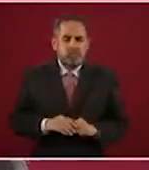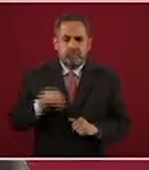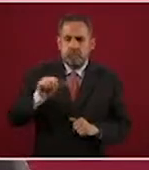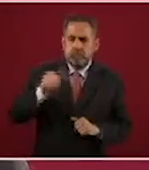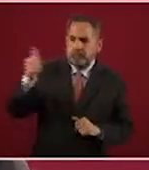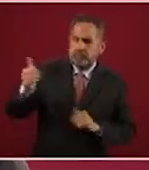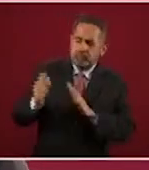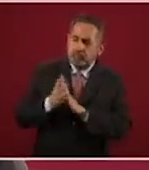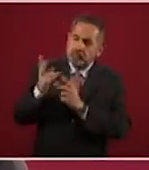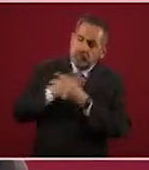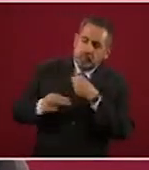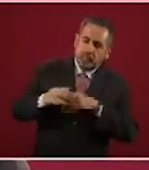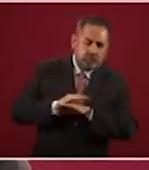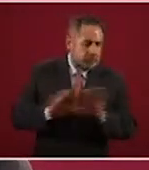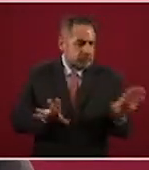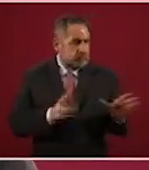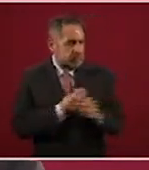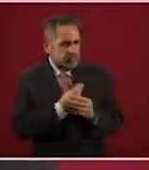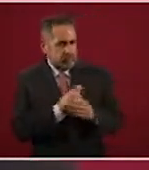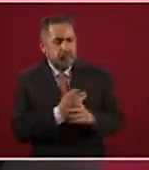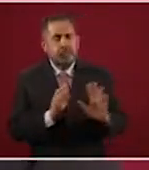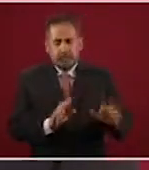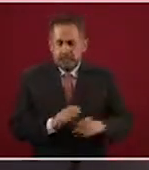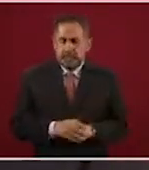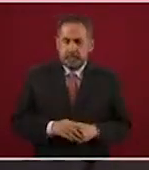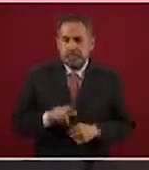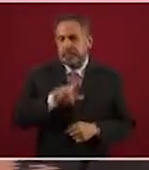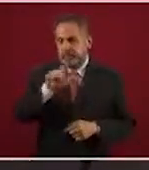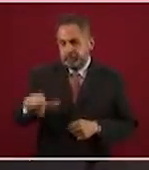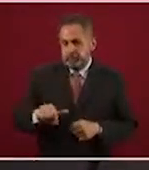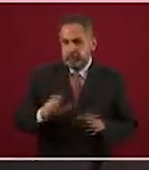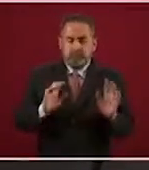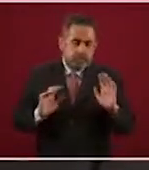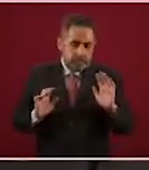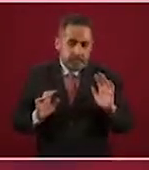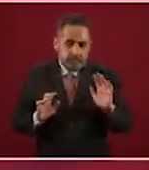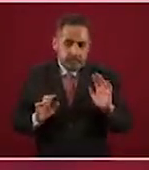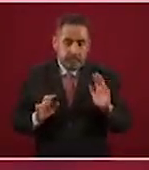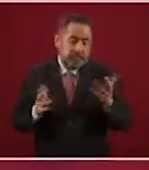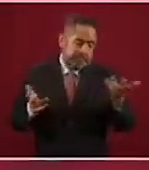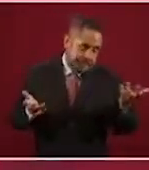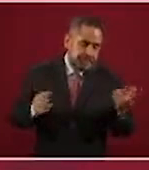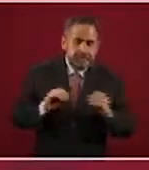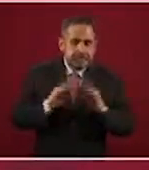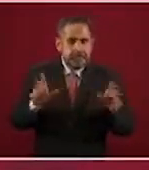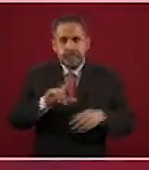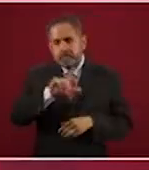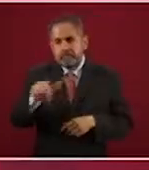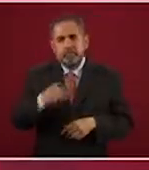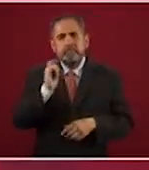otros participantes. Y luego, porque pues va a ser inevitable,